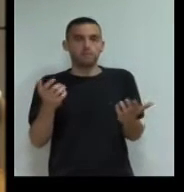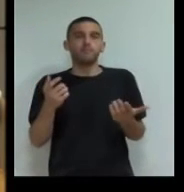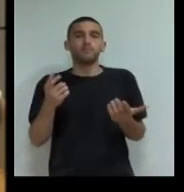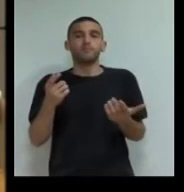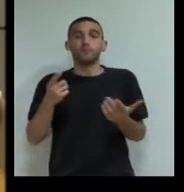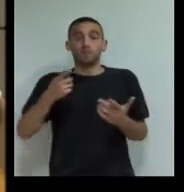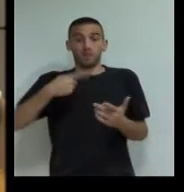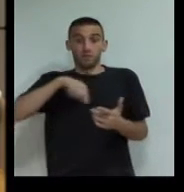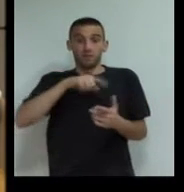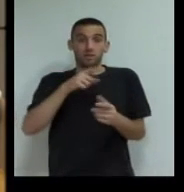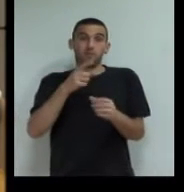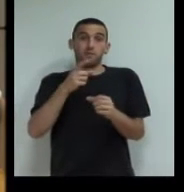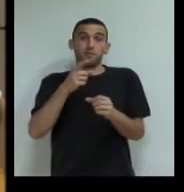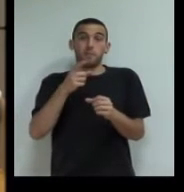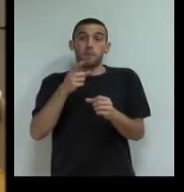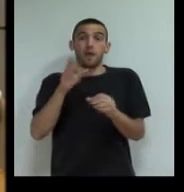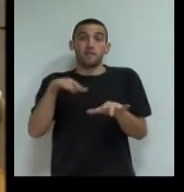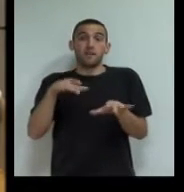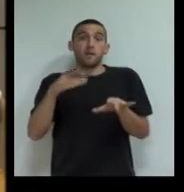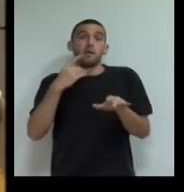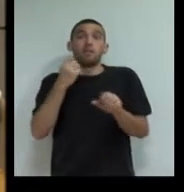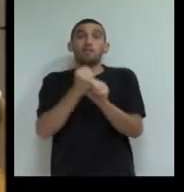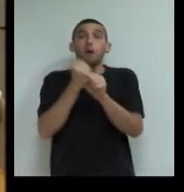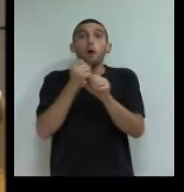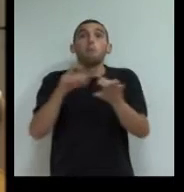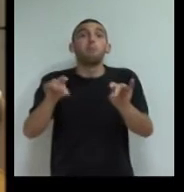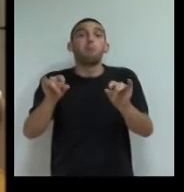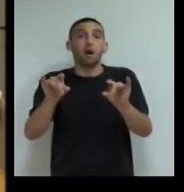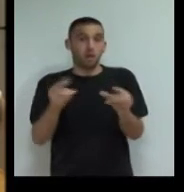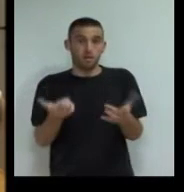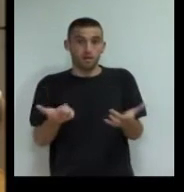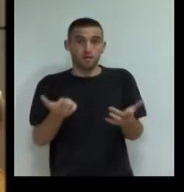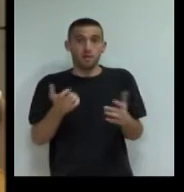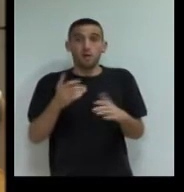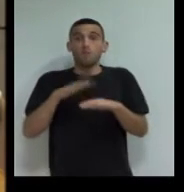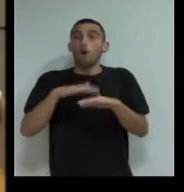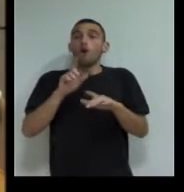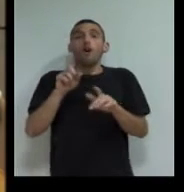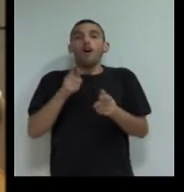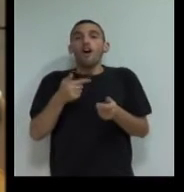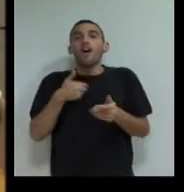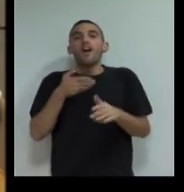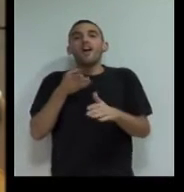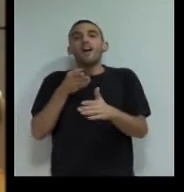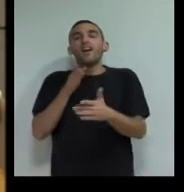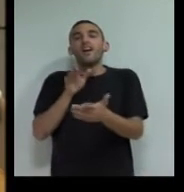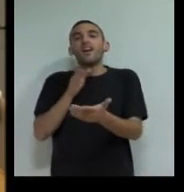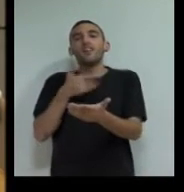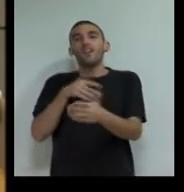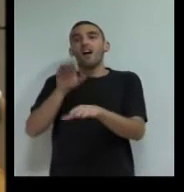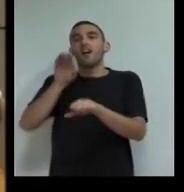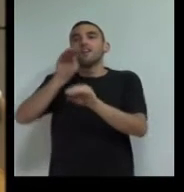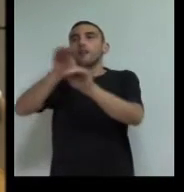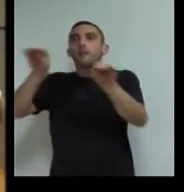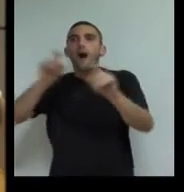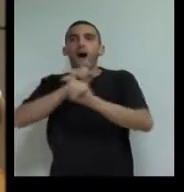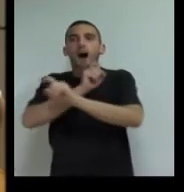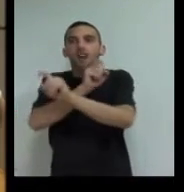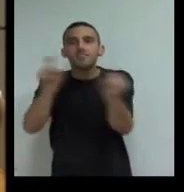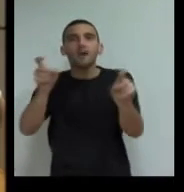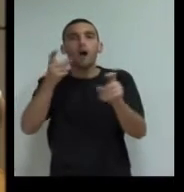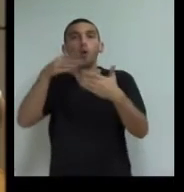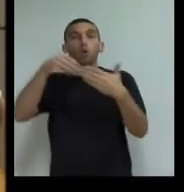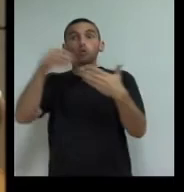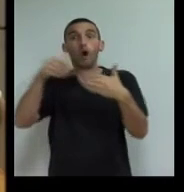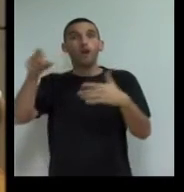el trabajo queda en baldío, porque no llega a su usuario. No puede llegar.